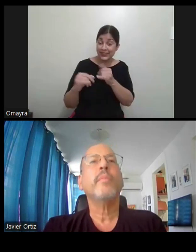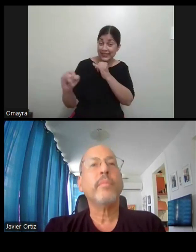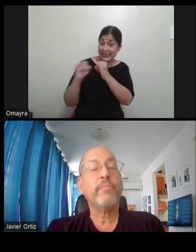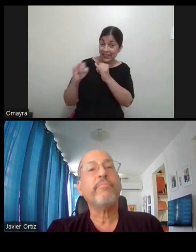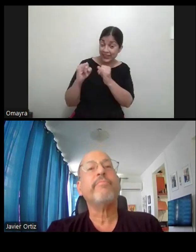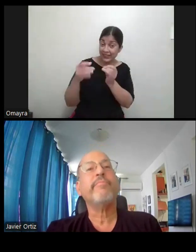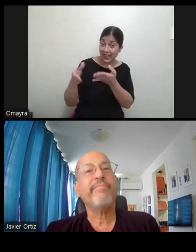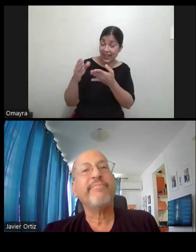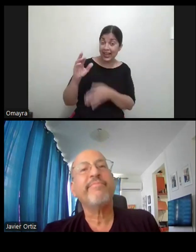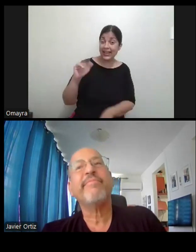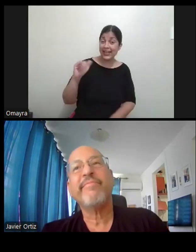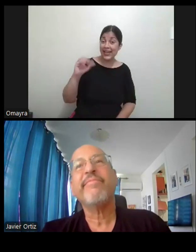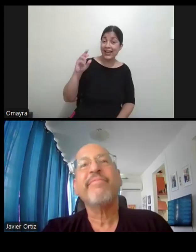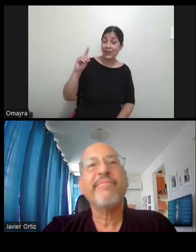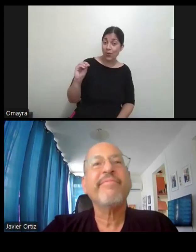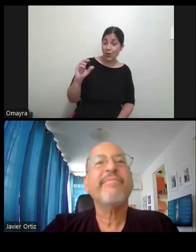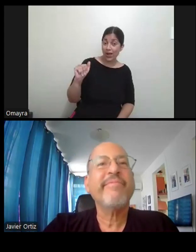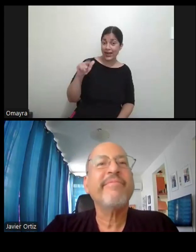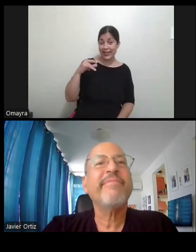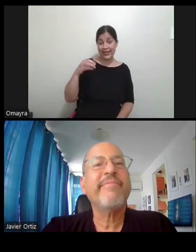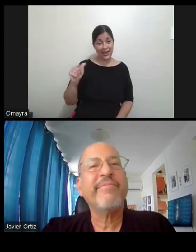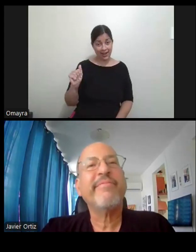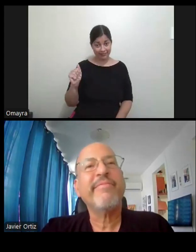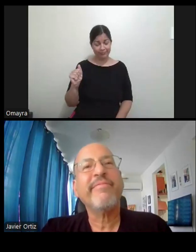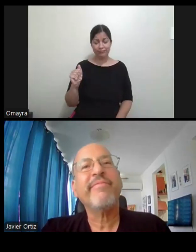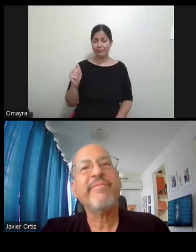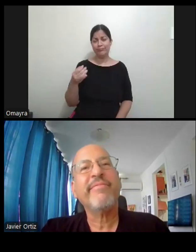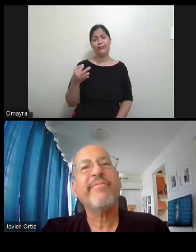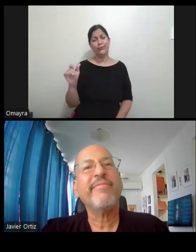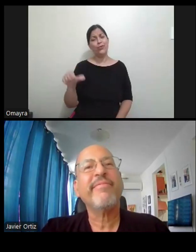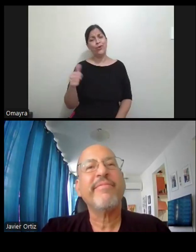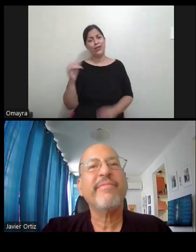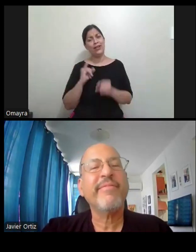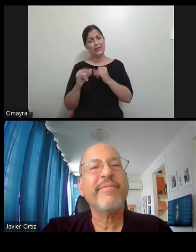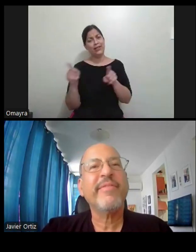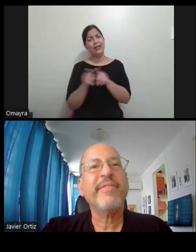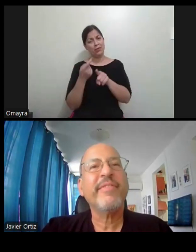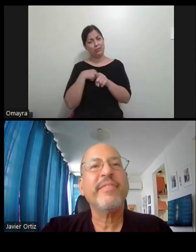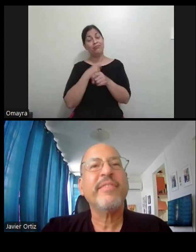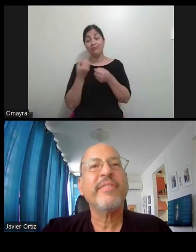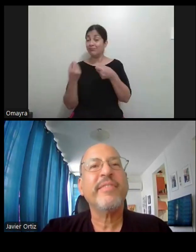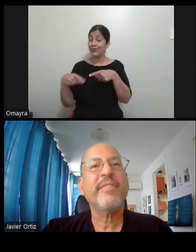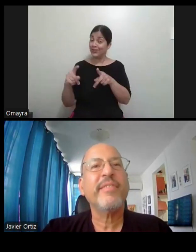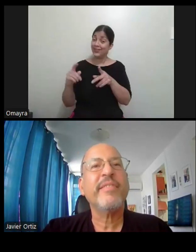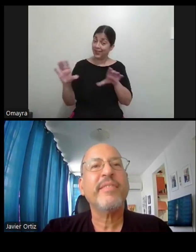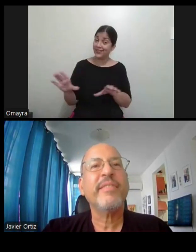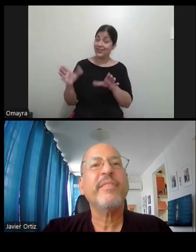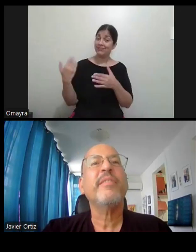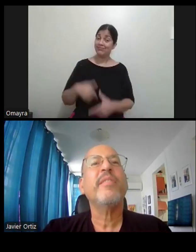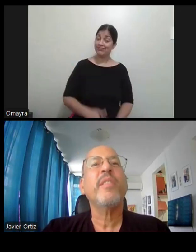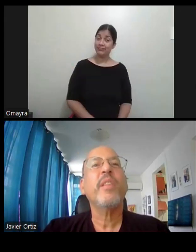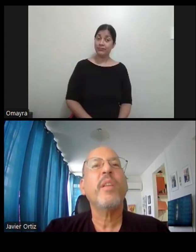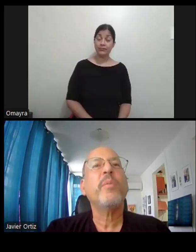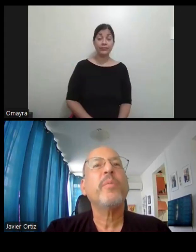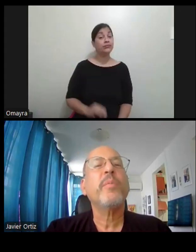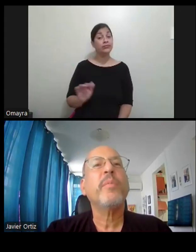ahí, entre otras entrevistas también, ¿verdad? Que tuvimos la oportunidad de realizar. O sea,